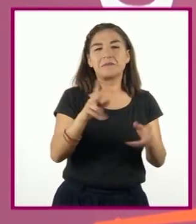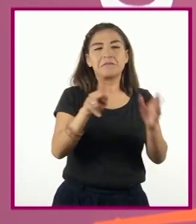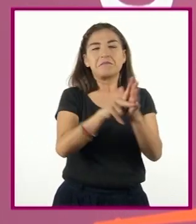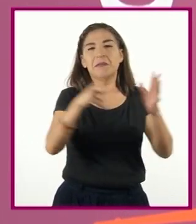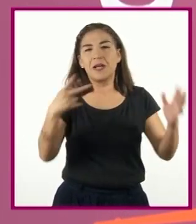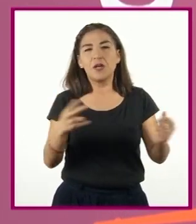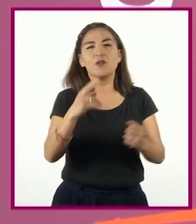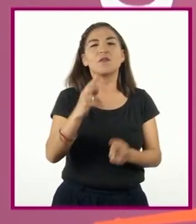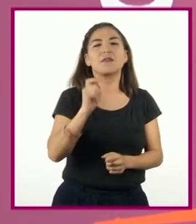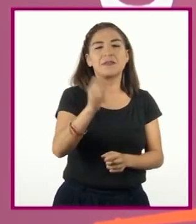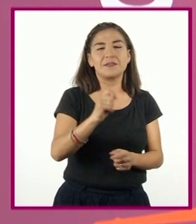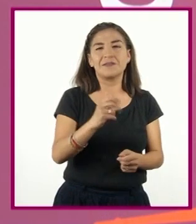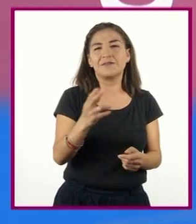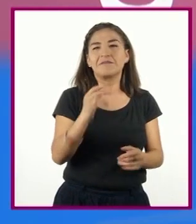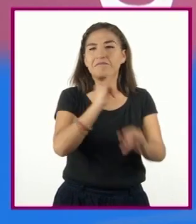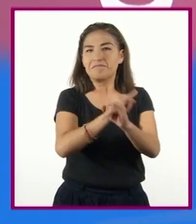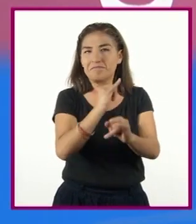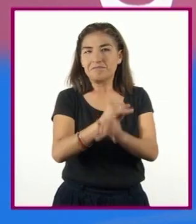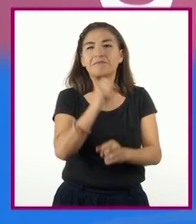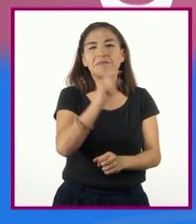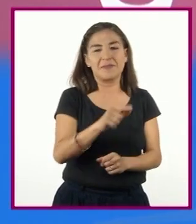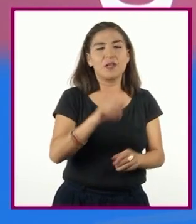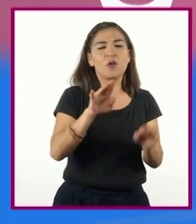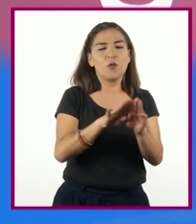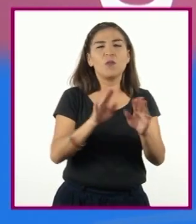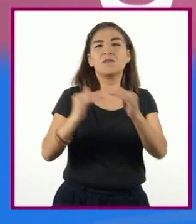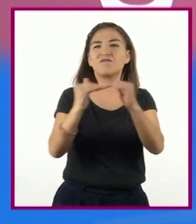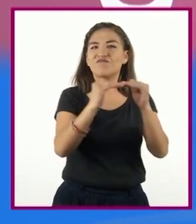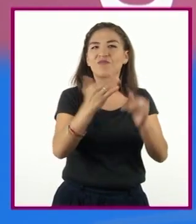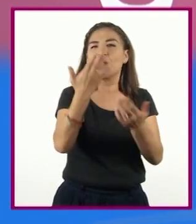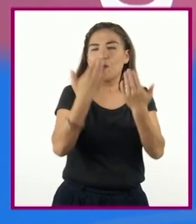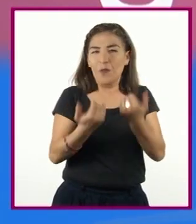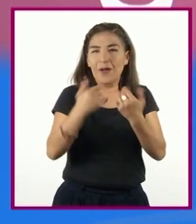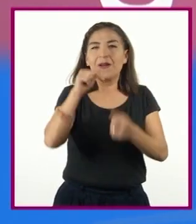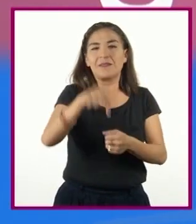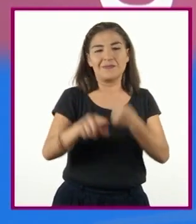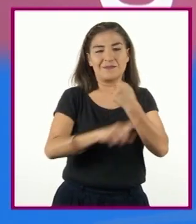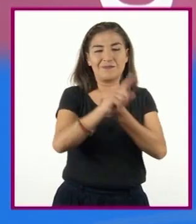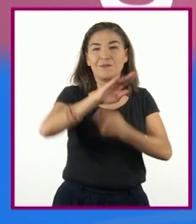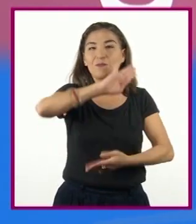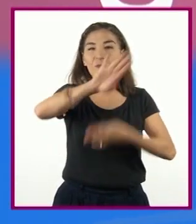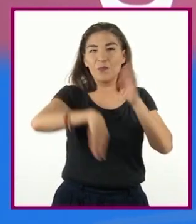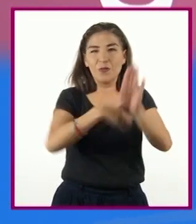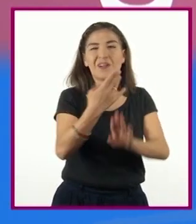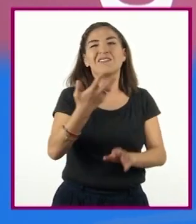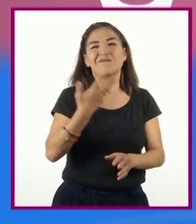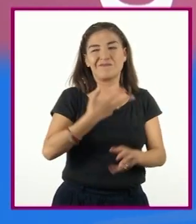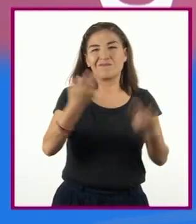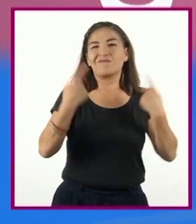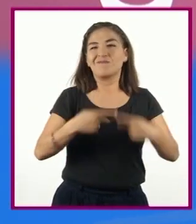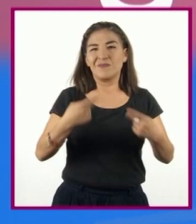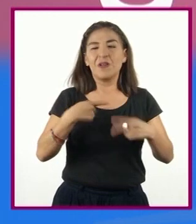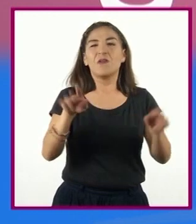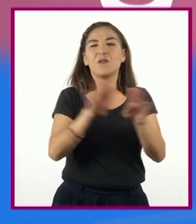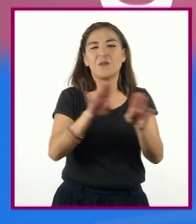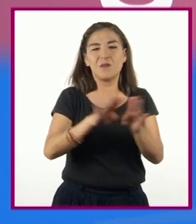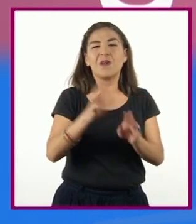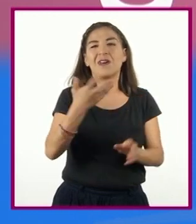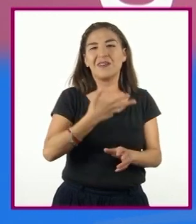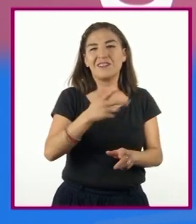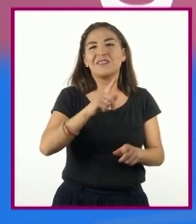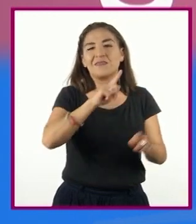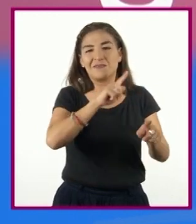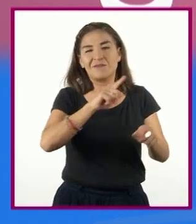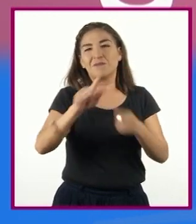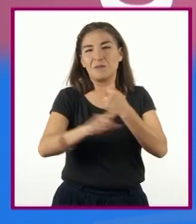periódicos o noticias de internet, la desigualdad en el mundo es un problema que afecta a muchas personas. Podemos imaginar